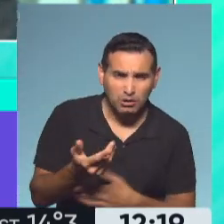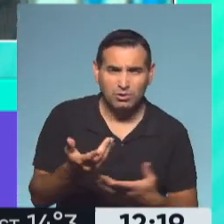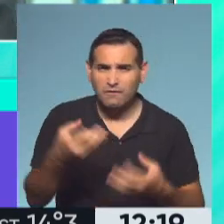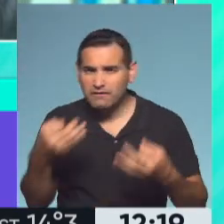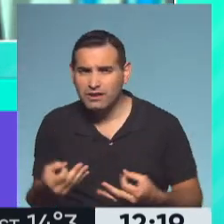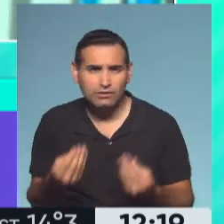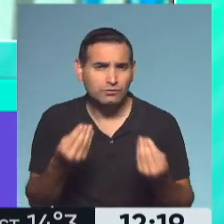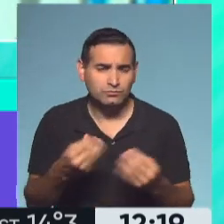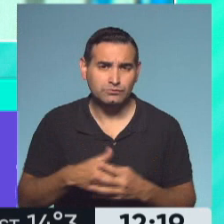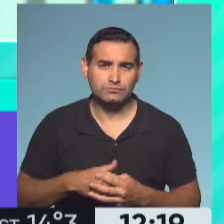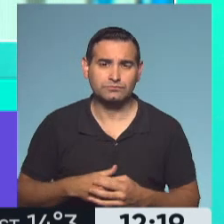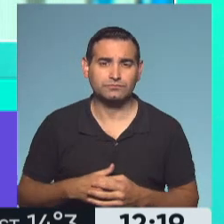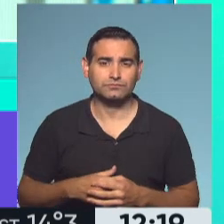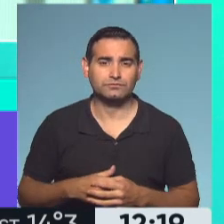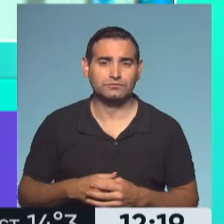que